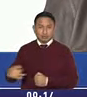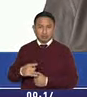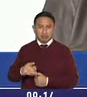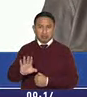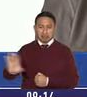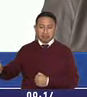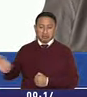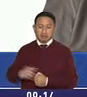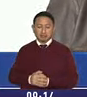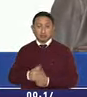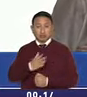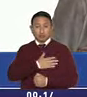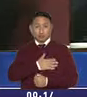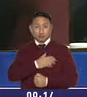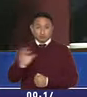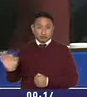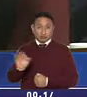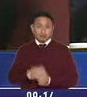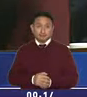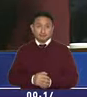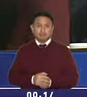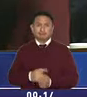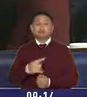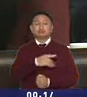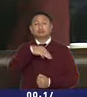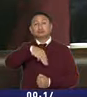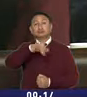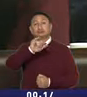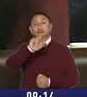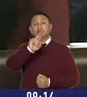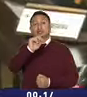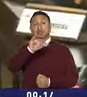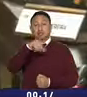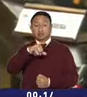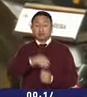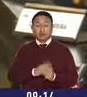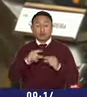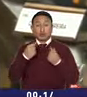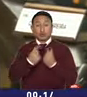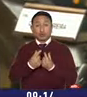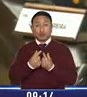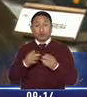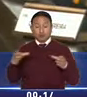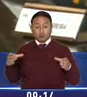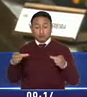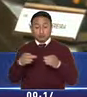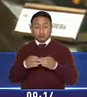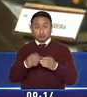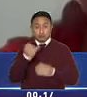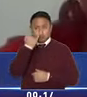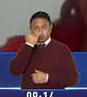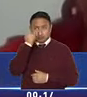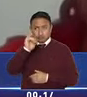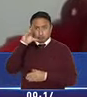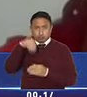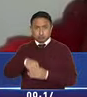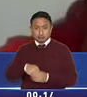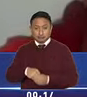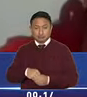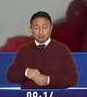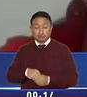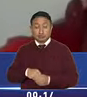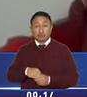en cuenta como nuestro delegado oficial. Algo que Mireya Pazmiño, quien forma parte de la comisión ocasional, refuta. Que dentro de la